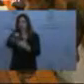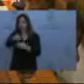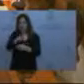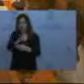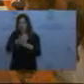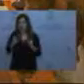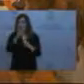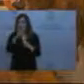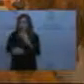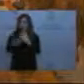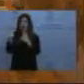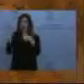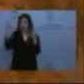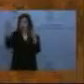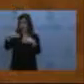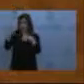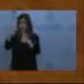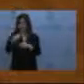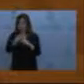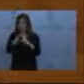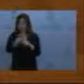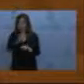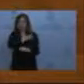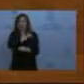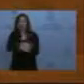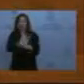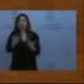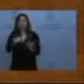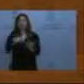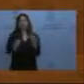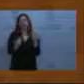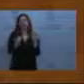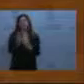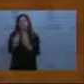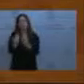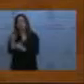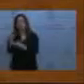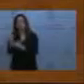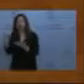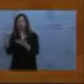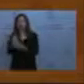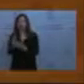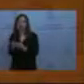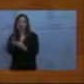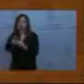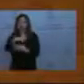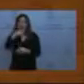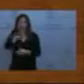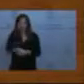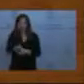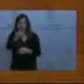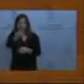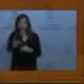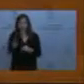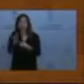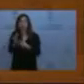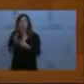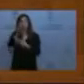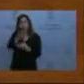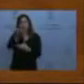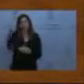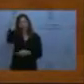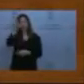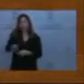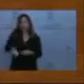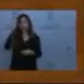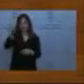son inexistentes. Entonces, bueno, pues la verdad es que podríamos estar todos los días trayendo mociones. Pero decidí traer esta porque creo que es una moción que es